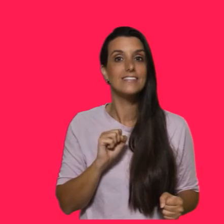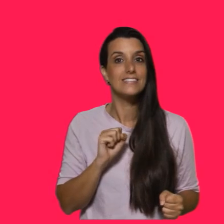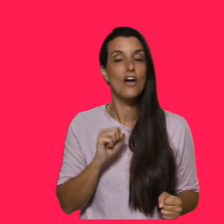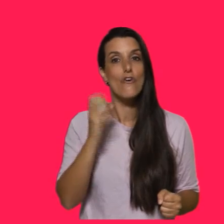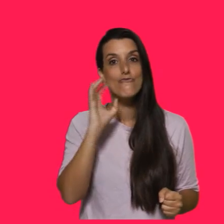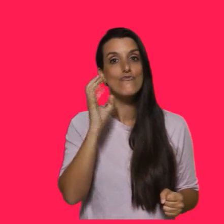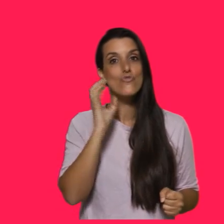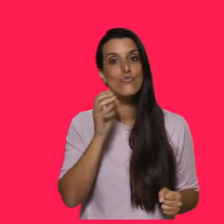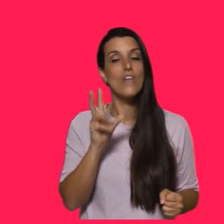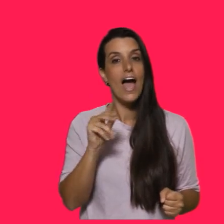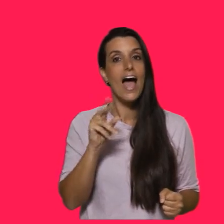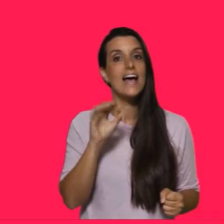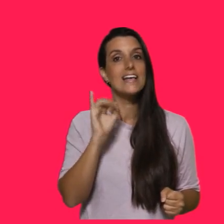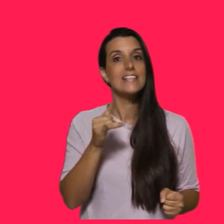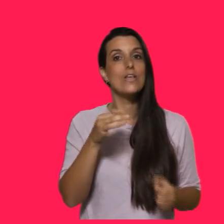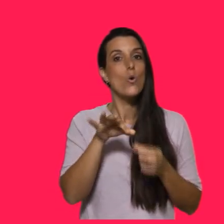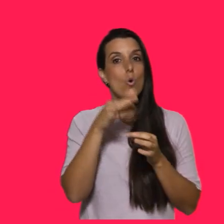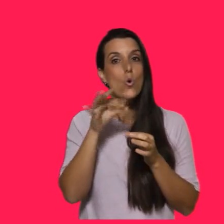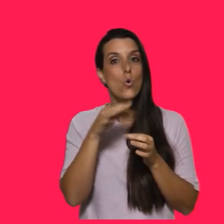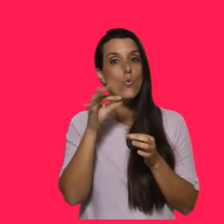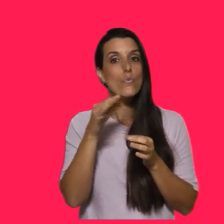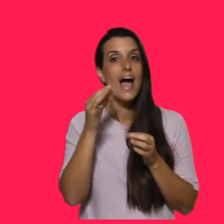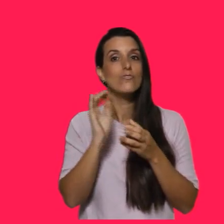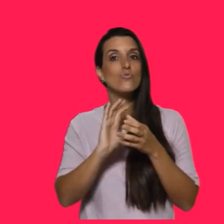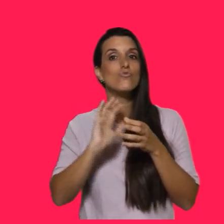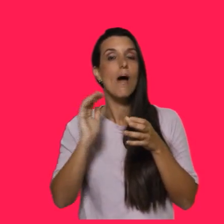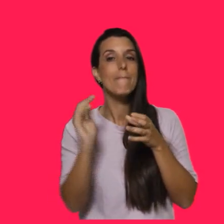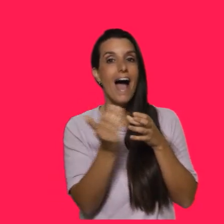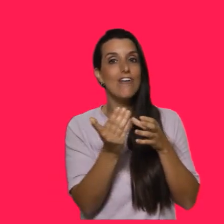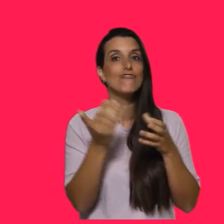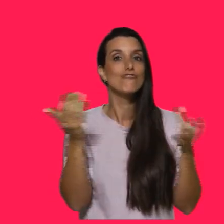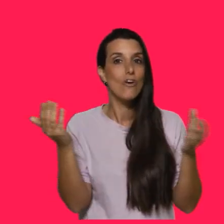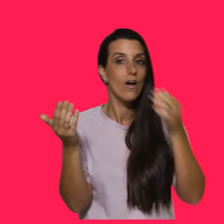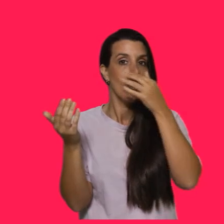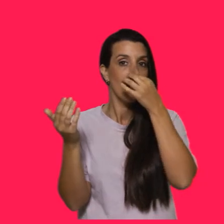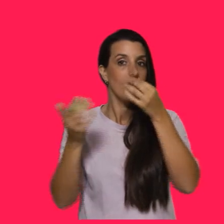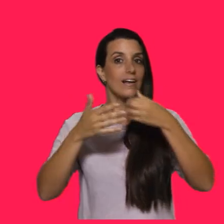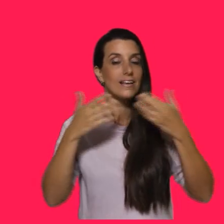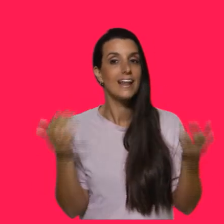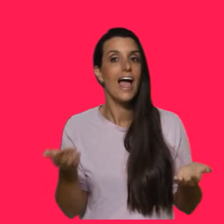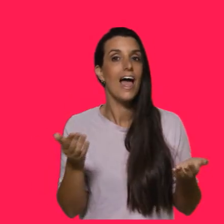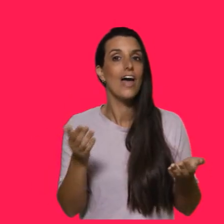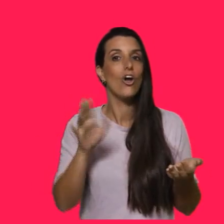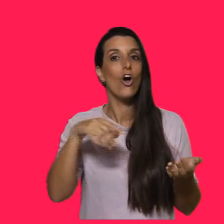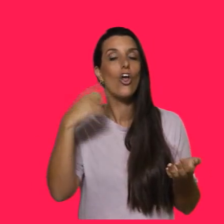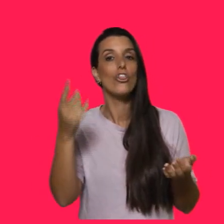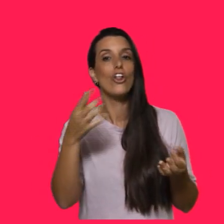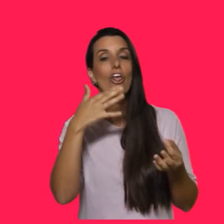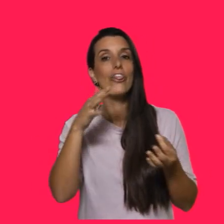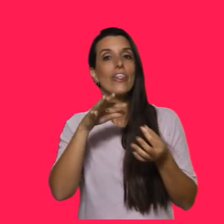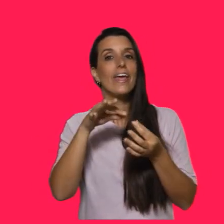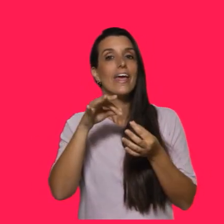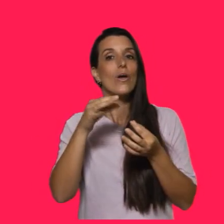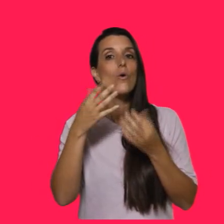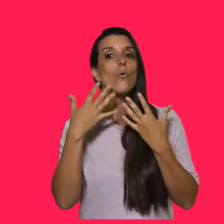está el de fruta. Con uvas, con una calabaza que te diga la pelada, claro, ¿verdad? Es una barrica como forma del